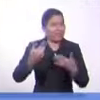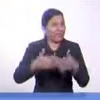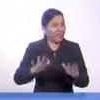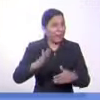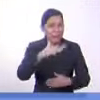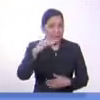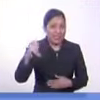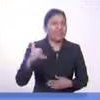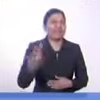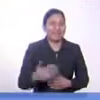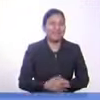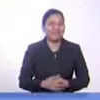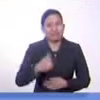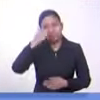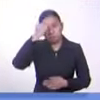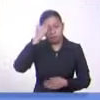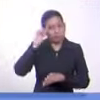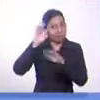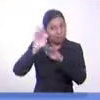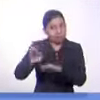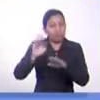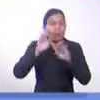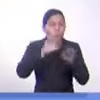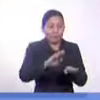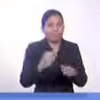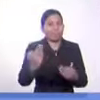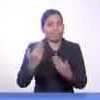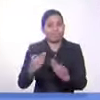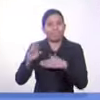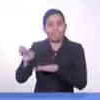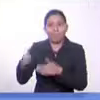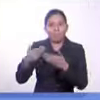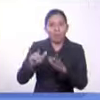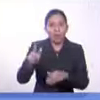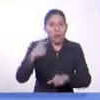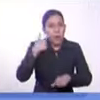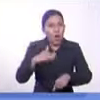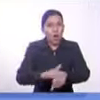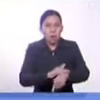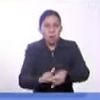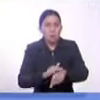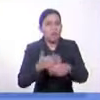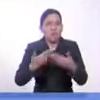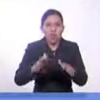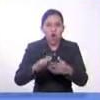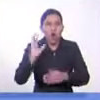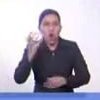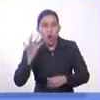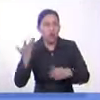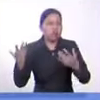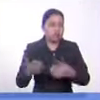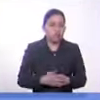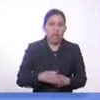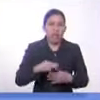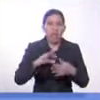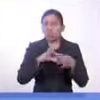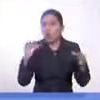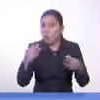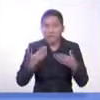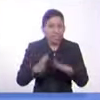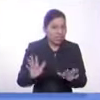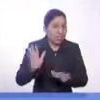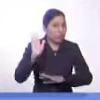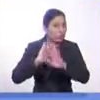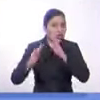les ha enseñado a tener un respeto por las personas de diferente color, que hablan un diferente idioma y que tienen diferentes